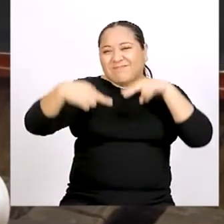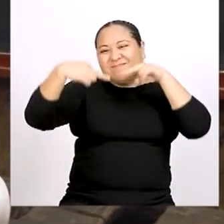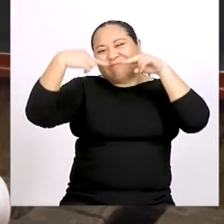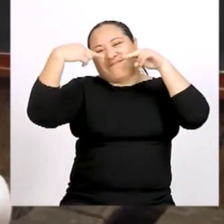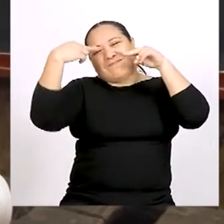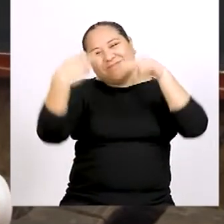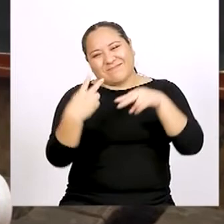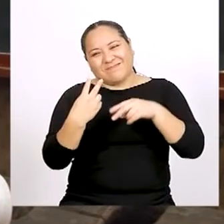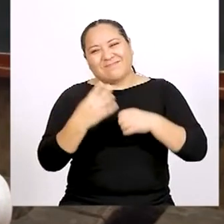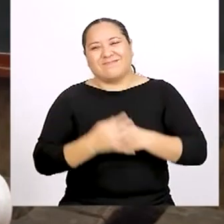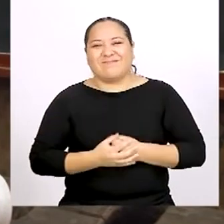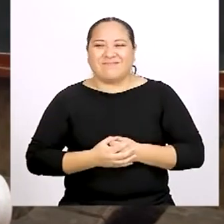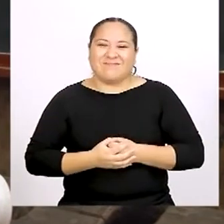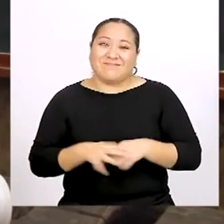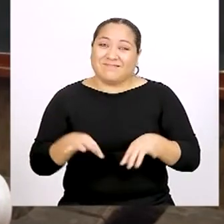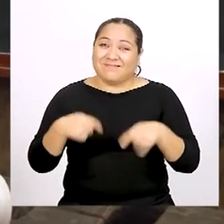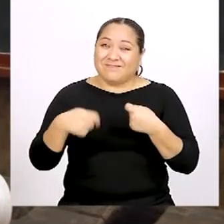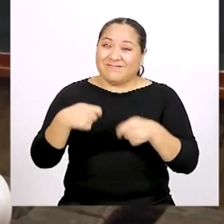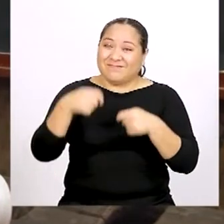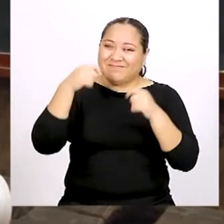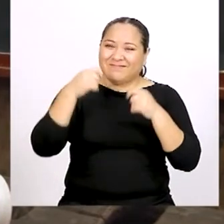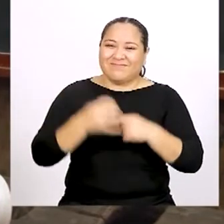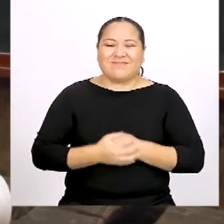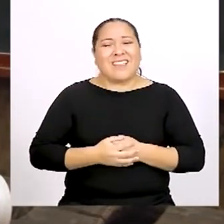nueva ocasión.